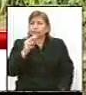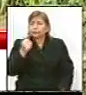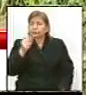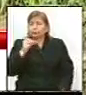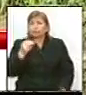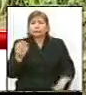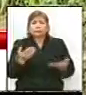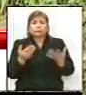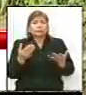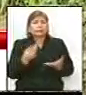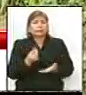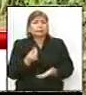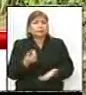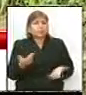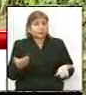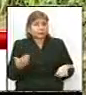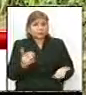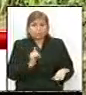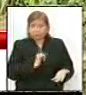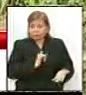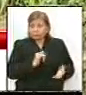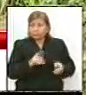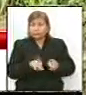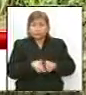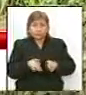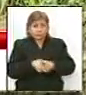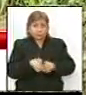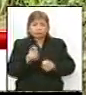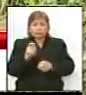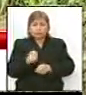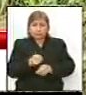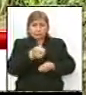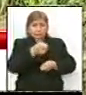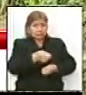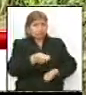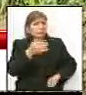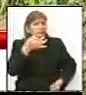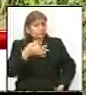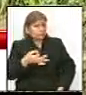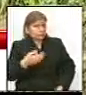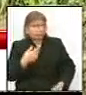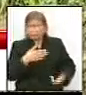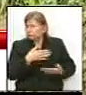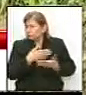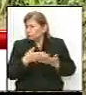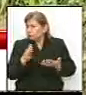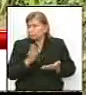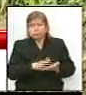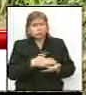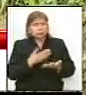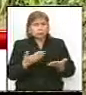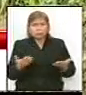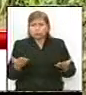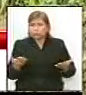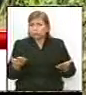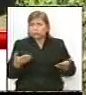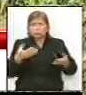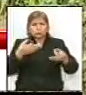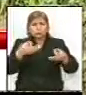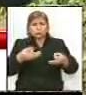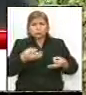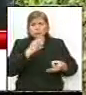está ese dinero? Yo también soy agricultor, hermanos, y la verdad que no hay esa realidad que